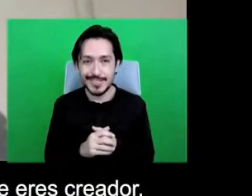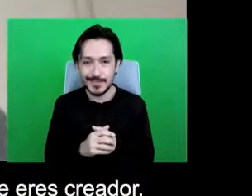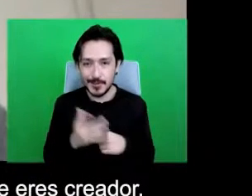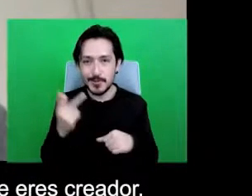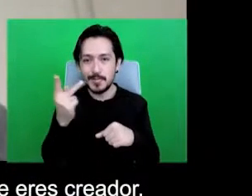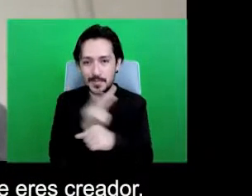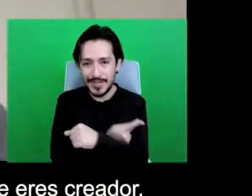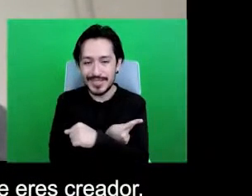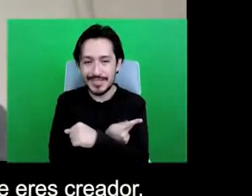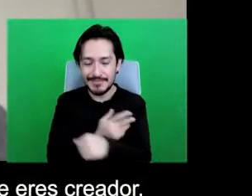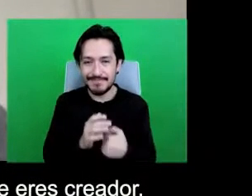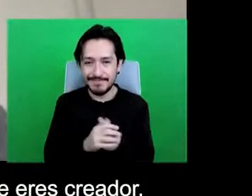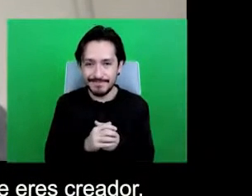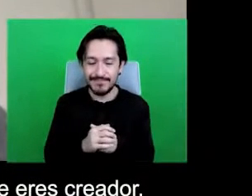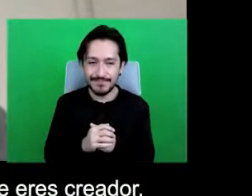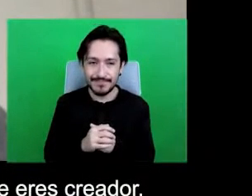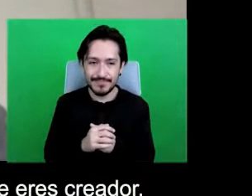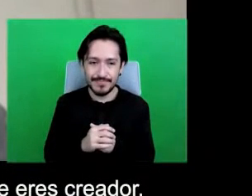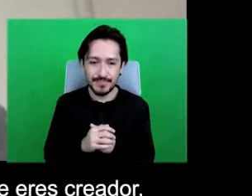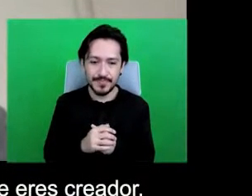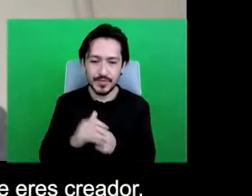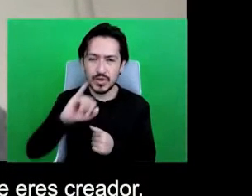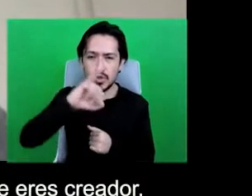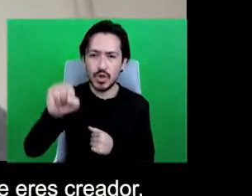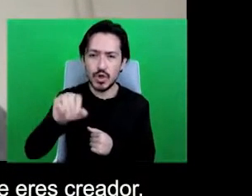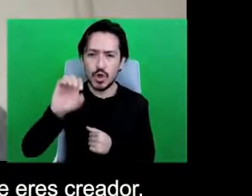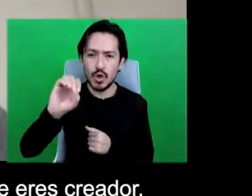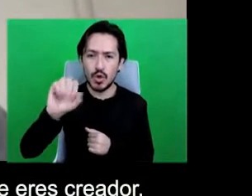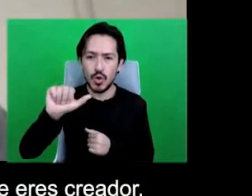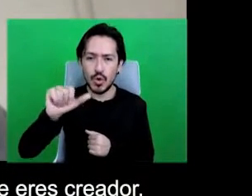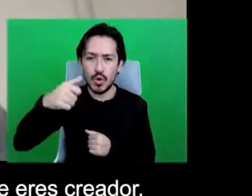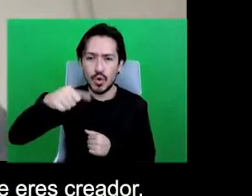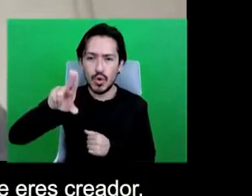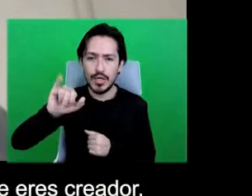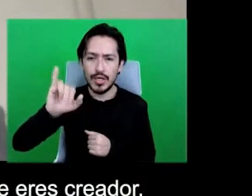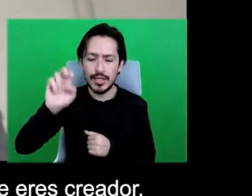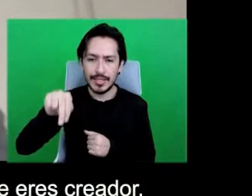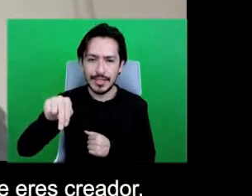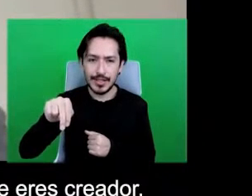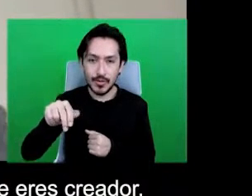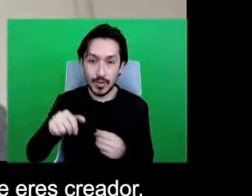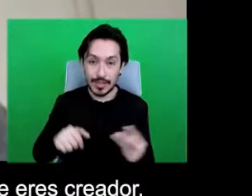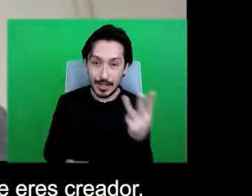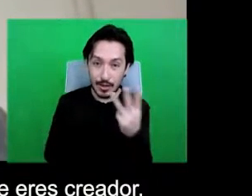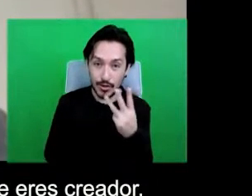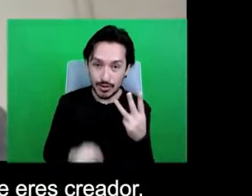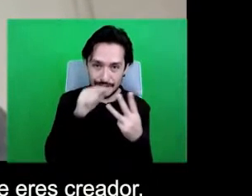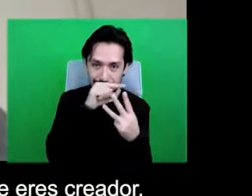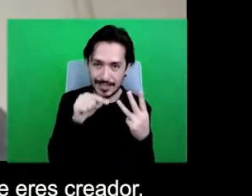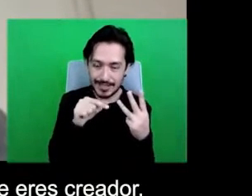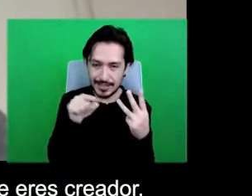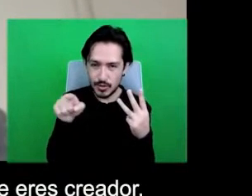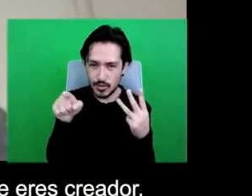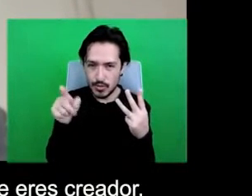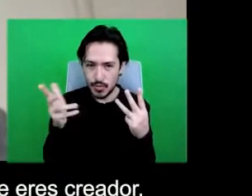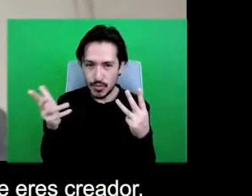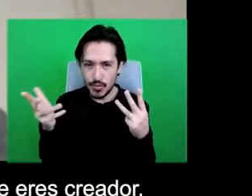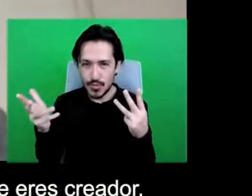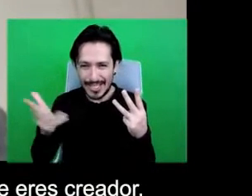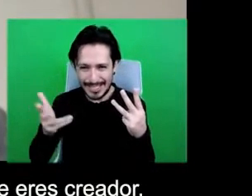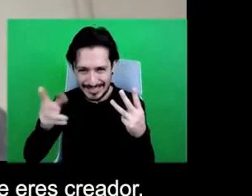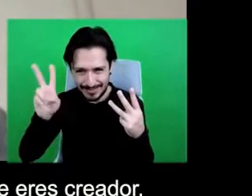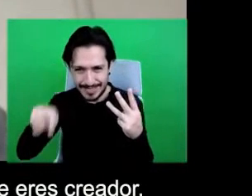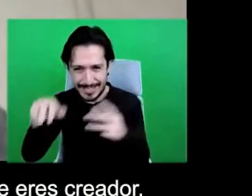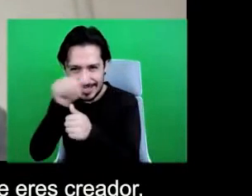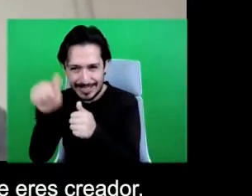un todo. Joaquín, tú eres de los tres panelistas el único que eres creador. Patricia y Francisco, Paco,